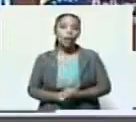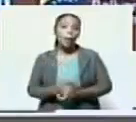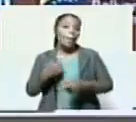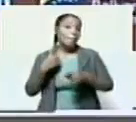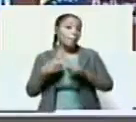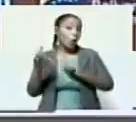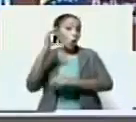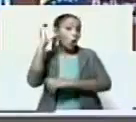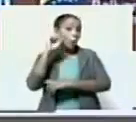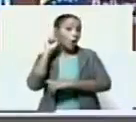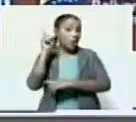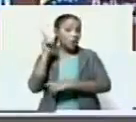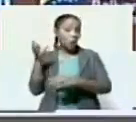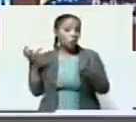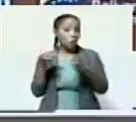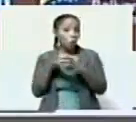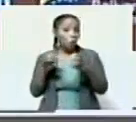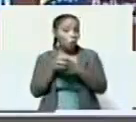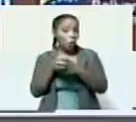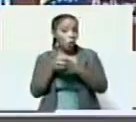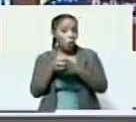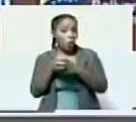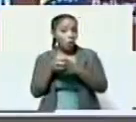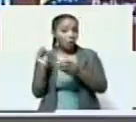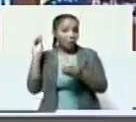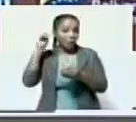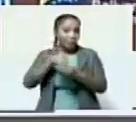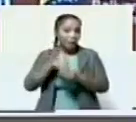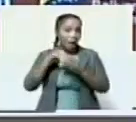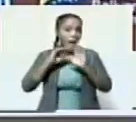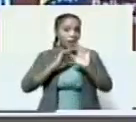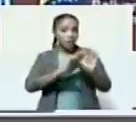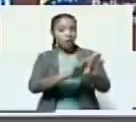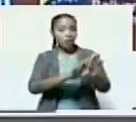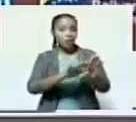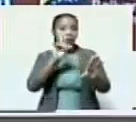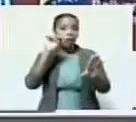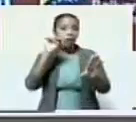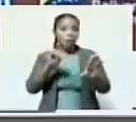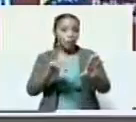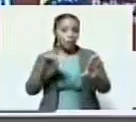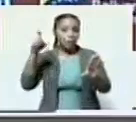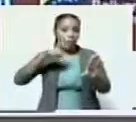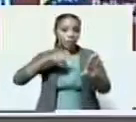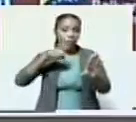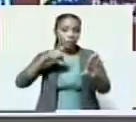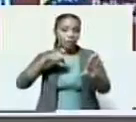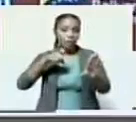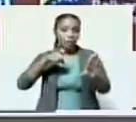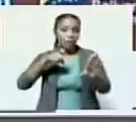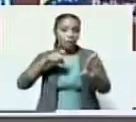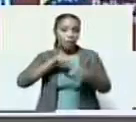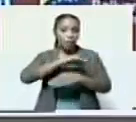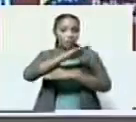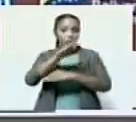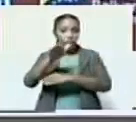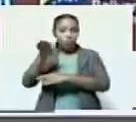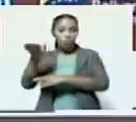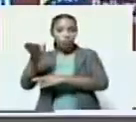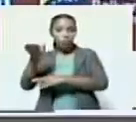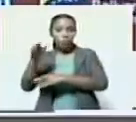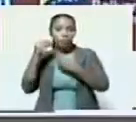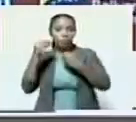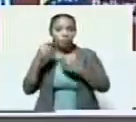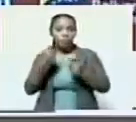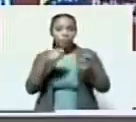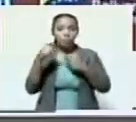Colombia, esas mafias enquistadas allí, también necesitan del Atlántico para